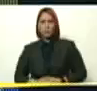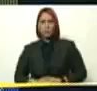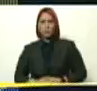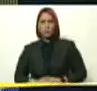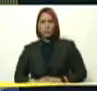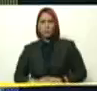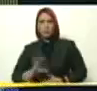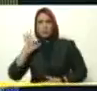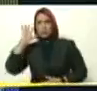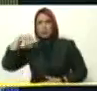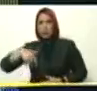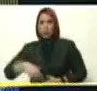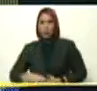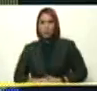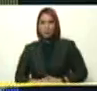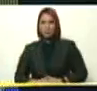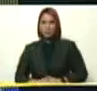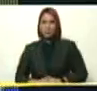Naguara.